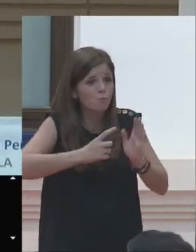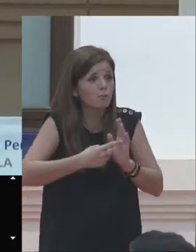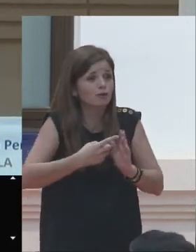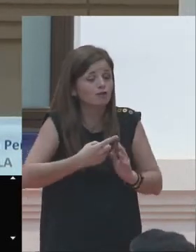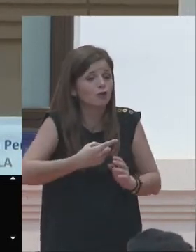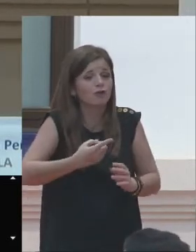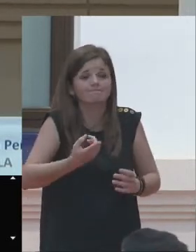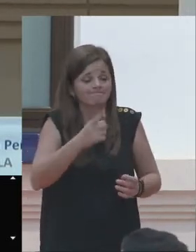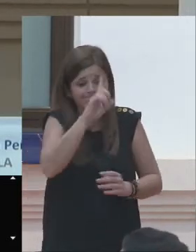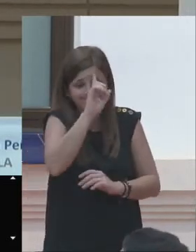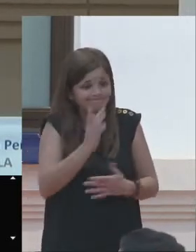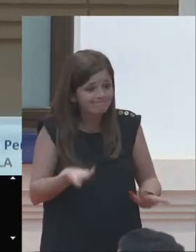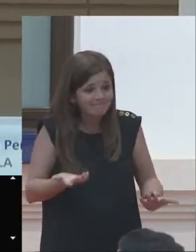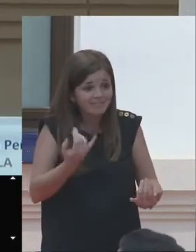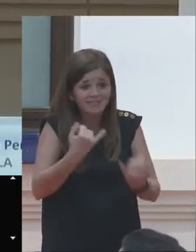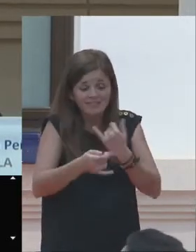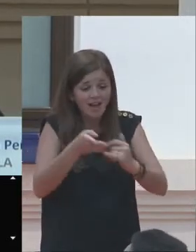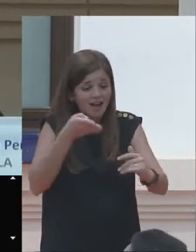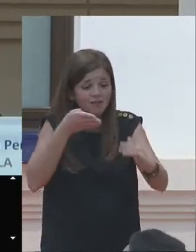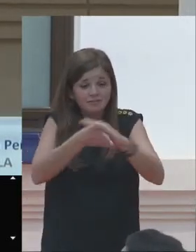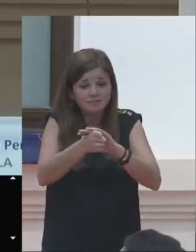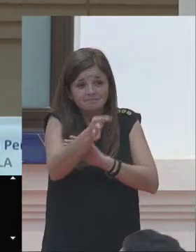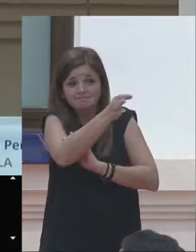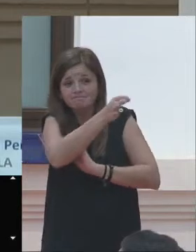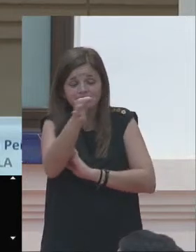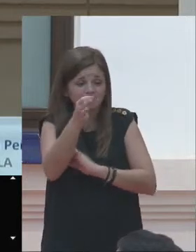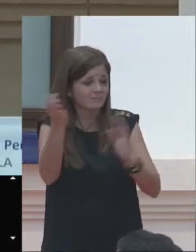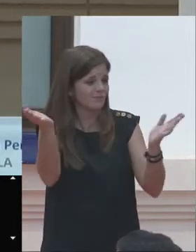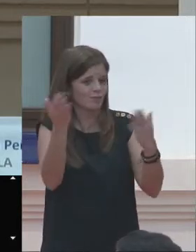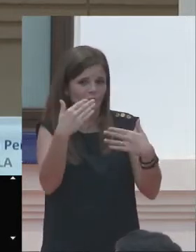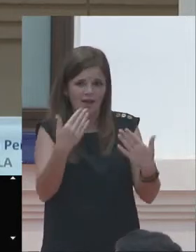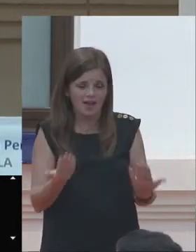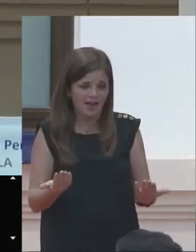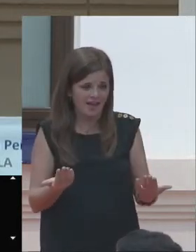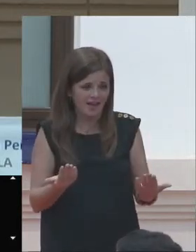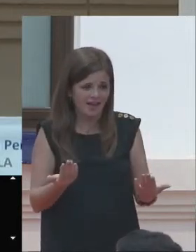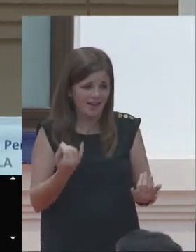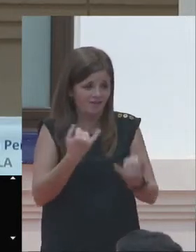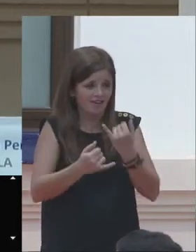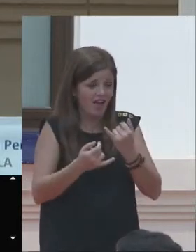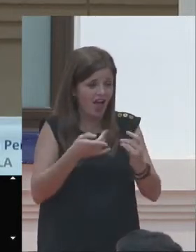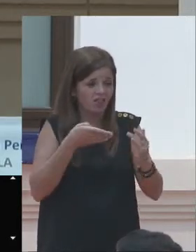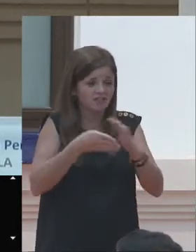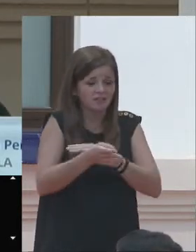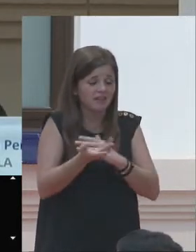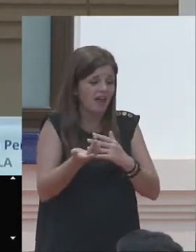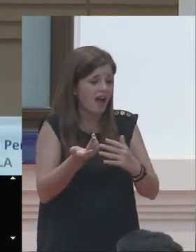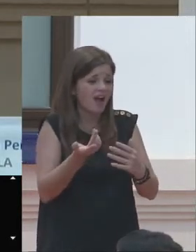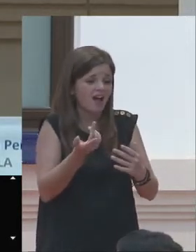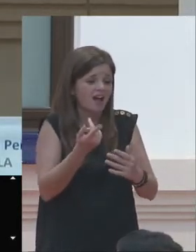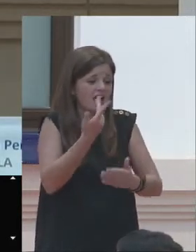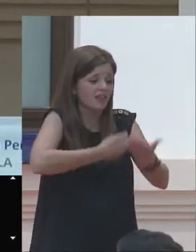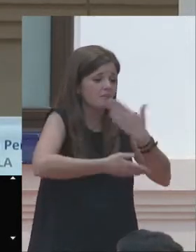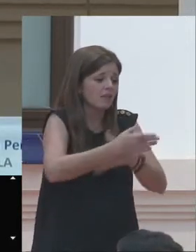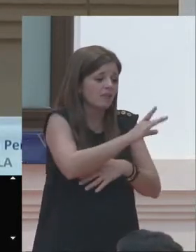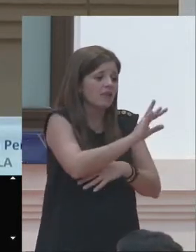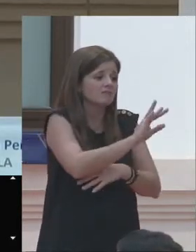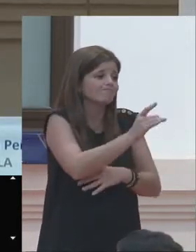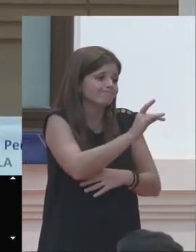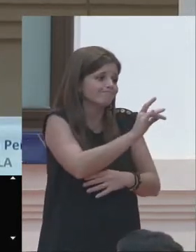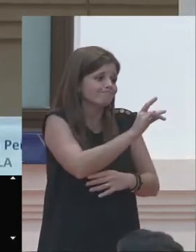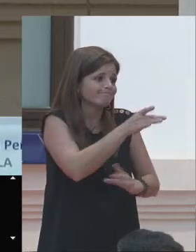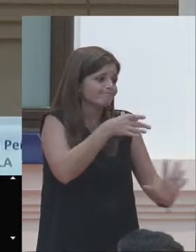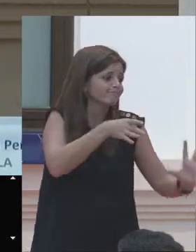se realiza una accesibilidad uniforme, sino que se inclina más en un sentido que en otro. Esa sería, por lo menos en mi opinión